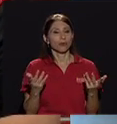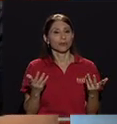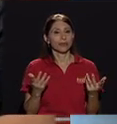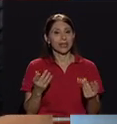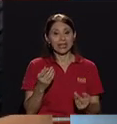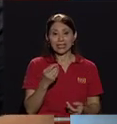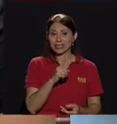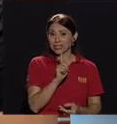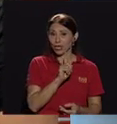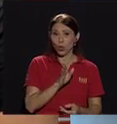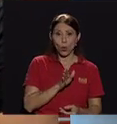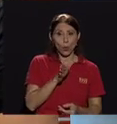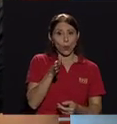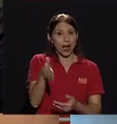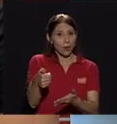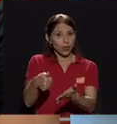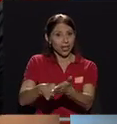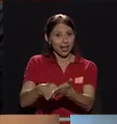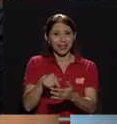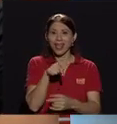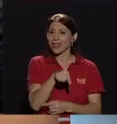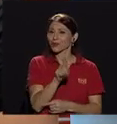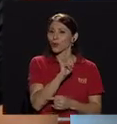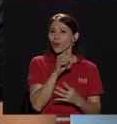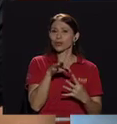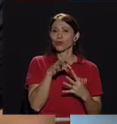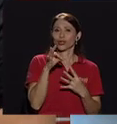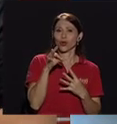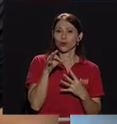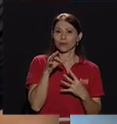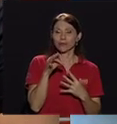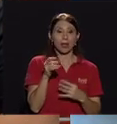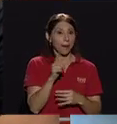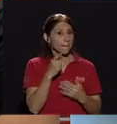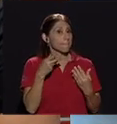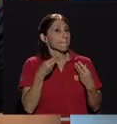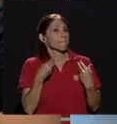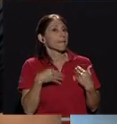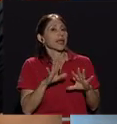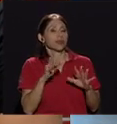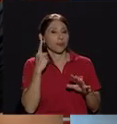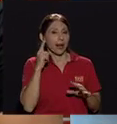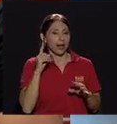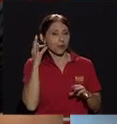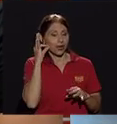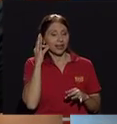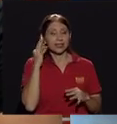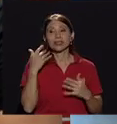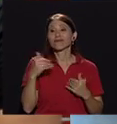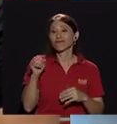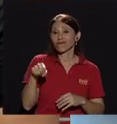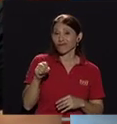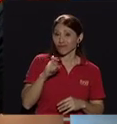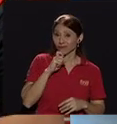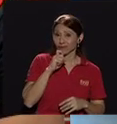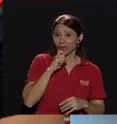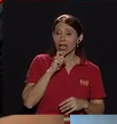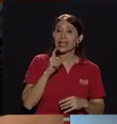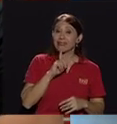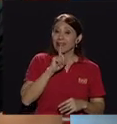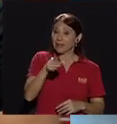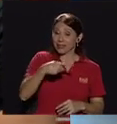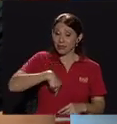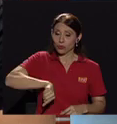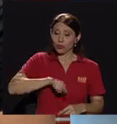votar no puede ser una opción. Y menos para las mujeres. Y menos para las mujeres. Con lo que nos ha costado. Si efectivamente como